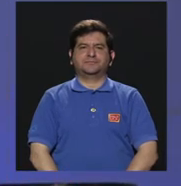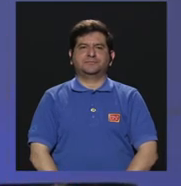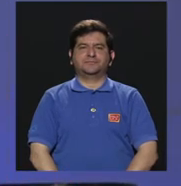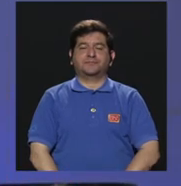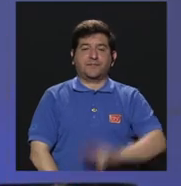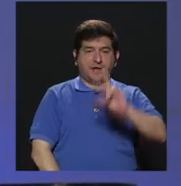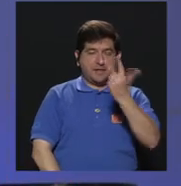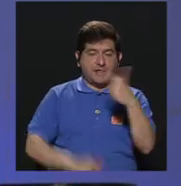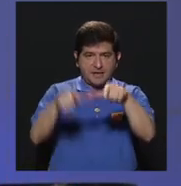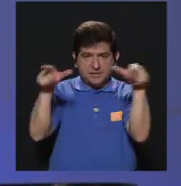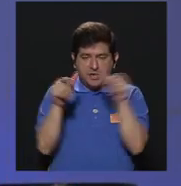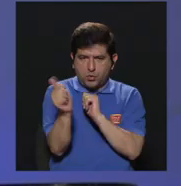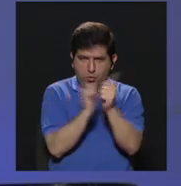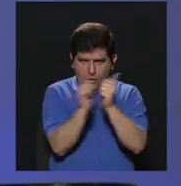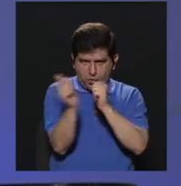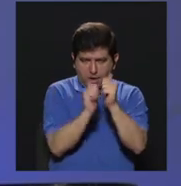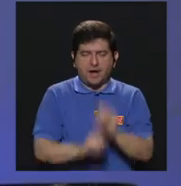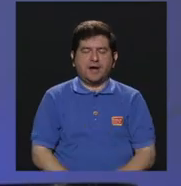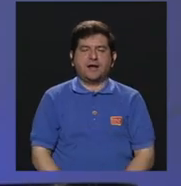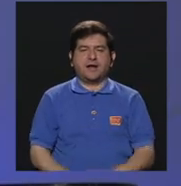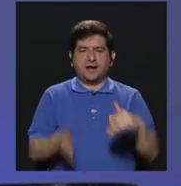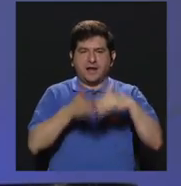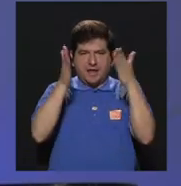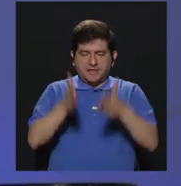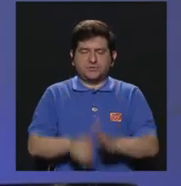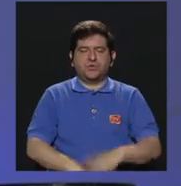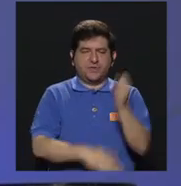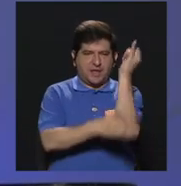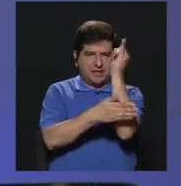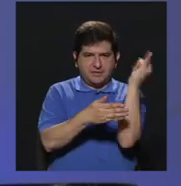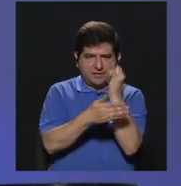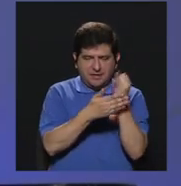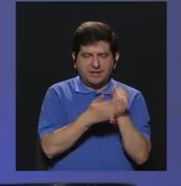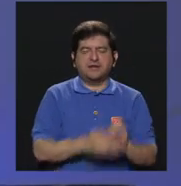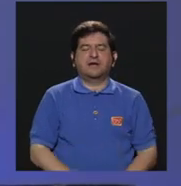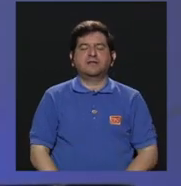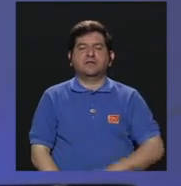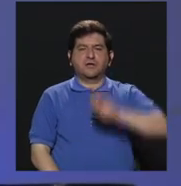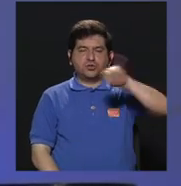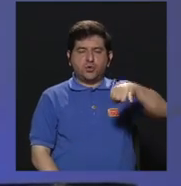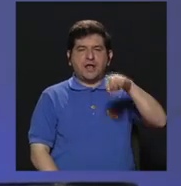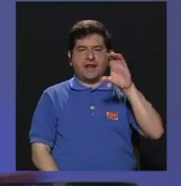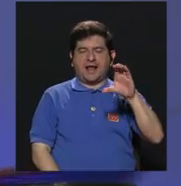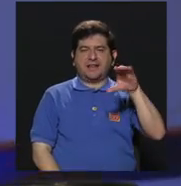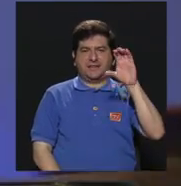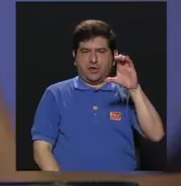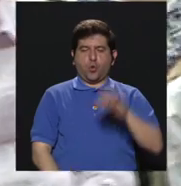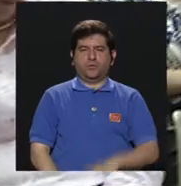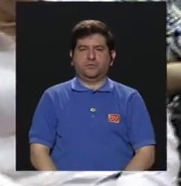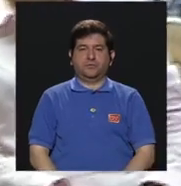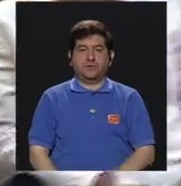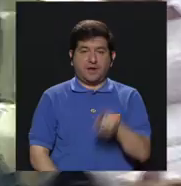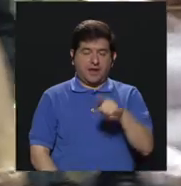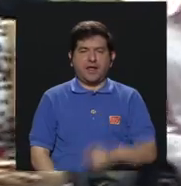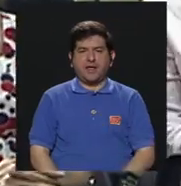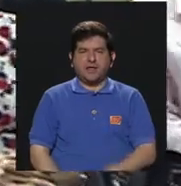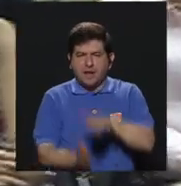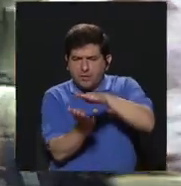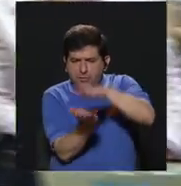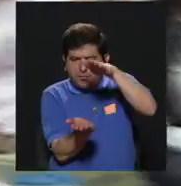El tercer lugar del concurso lo obtuvo la estudiante de Artes Plásticas, Juliana Calderón Céspedes, por la